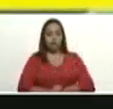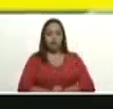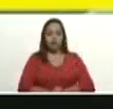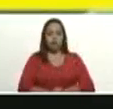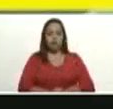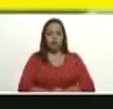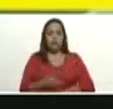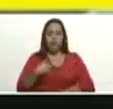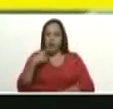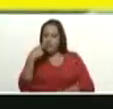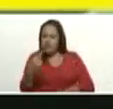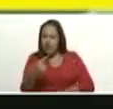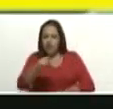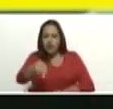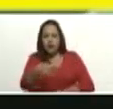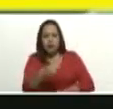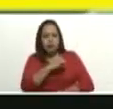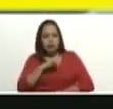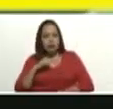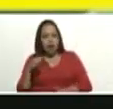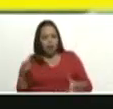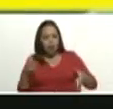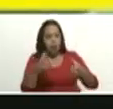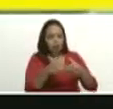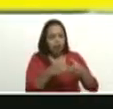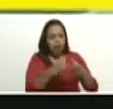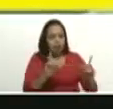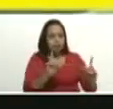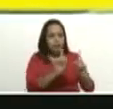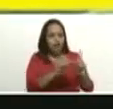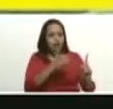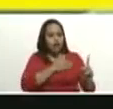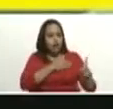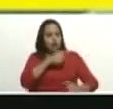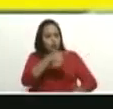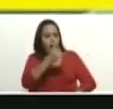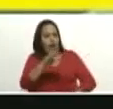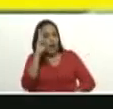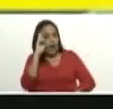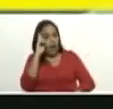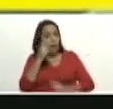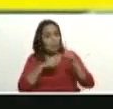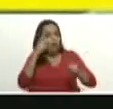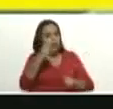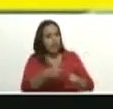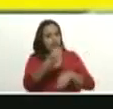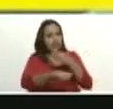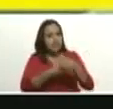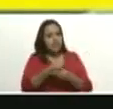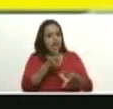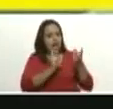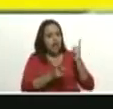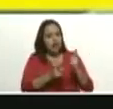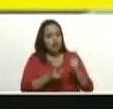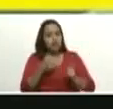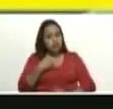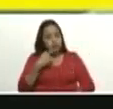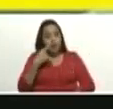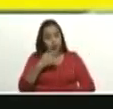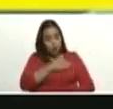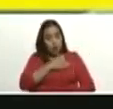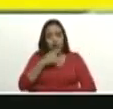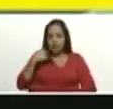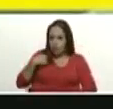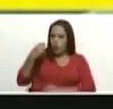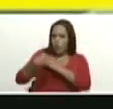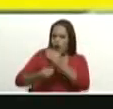Y yo le decía a Lula después en privado, tienes razón, pero tienes que hacer algo, me decía. Pero es que lo hacemos. Pero